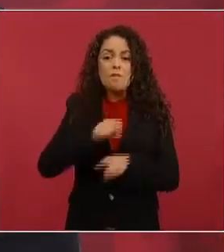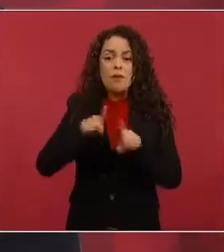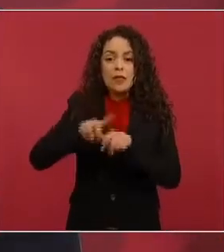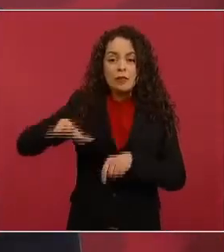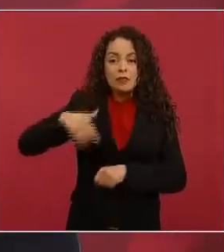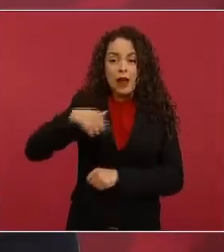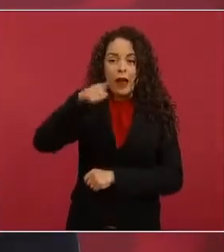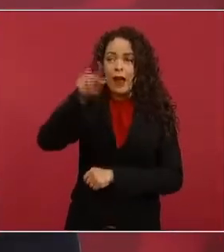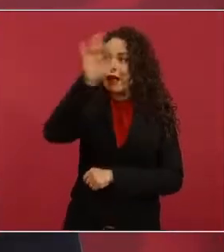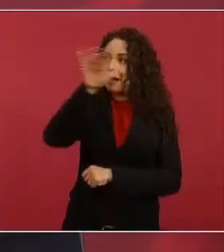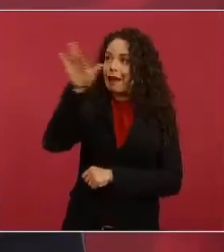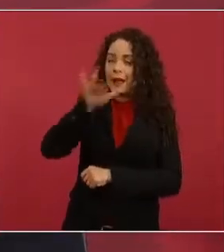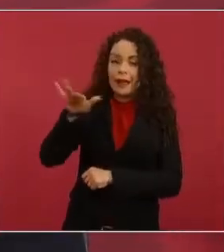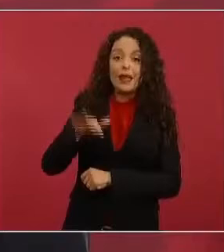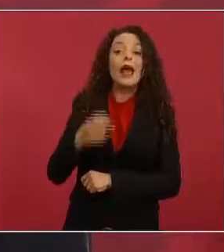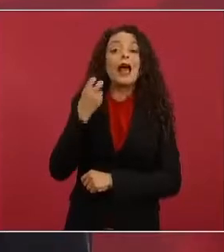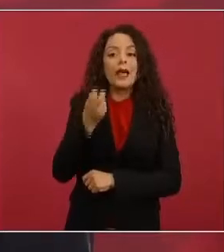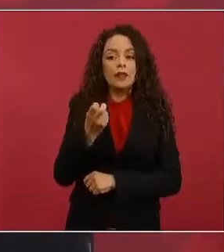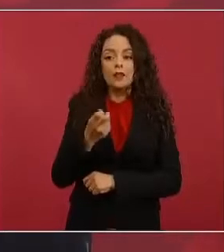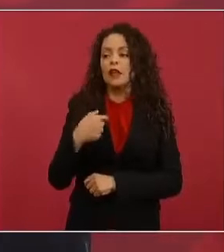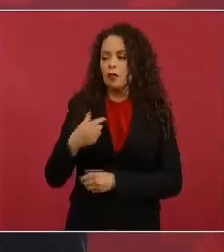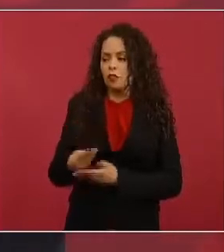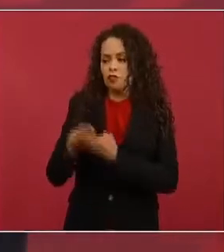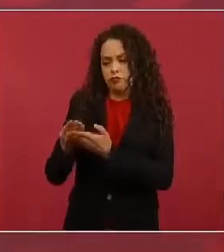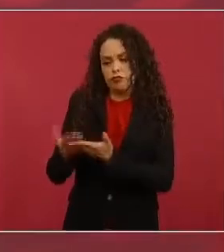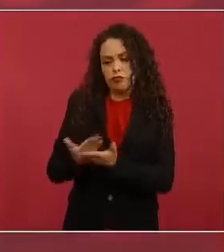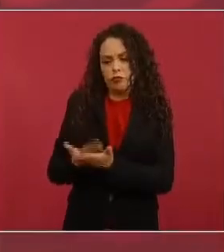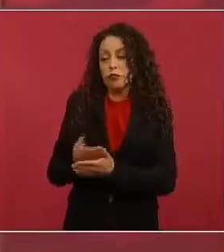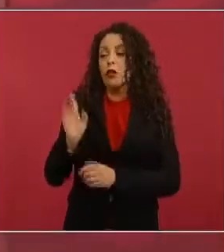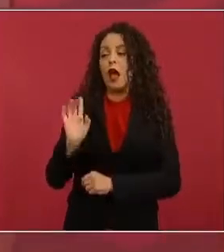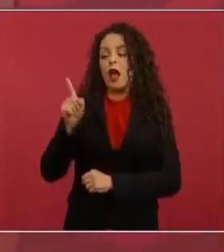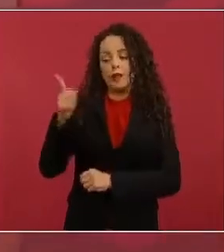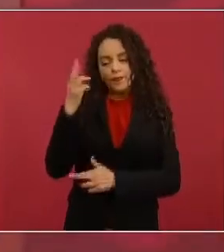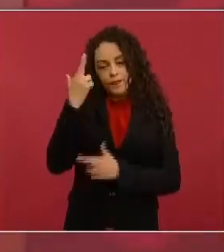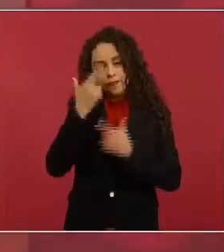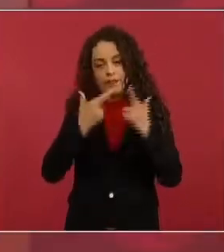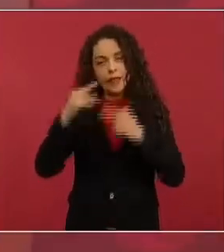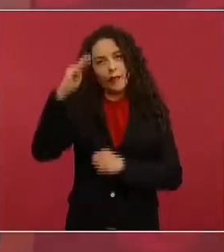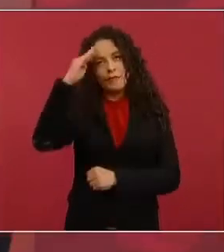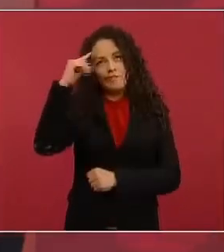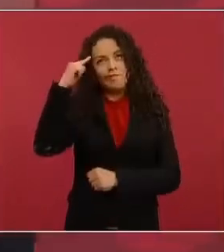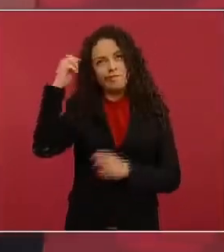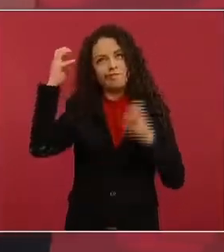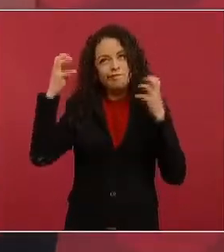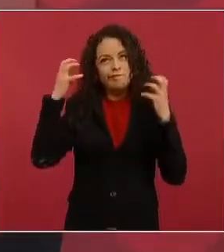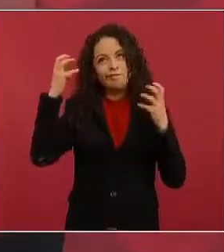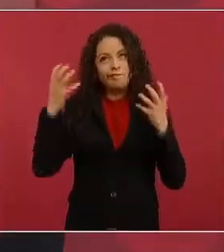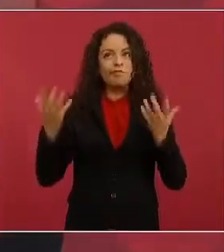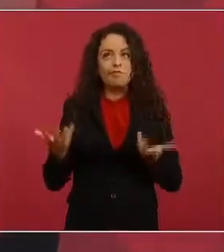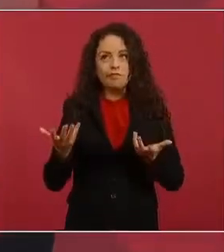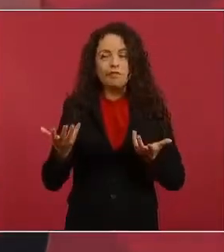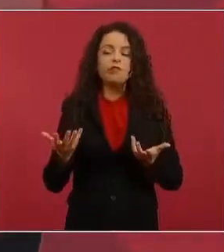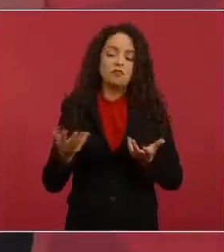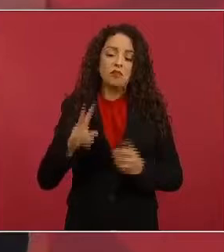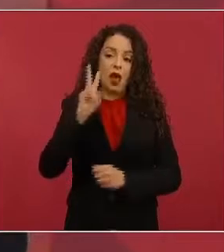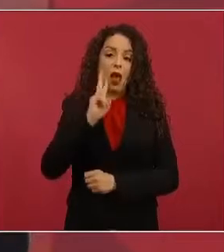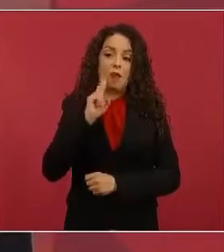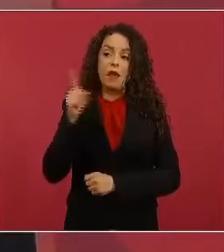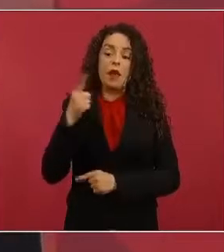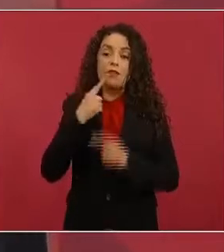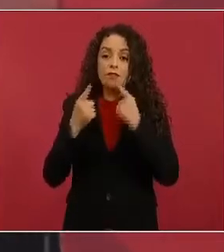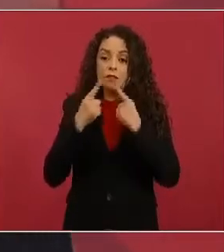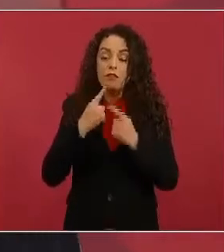van a analizar, y el propósito es pues que se pongan de acuerdo con el director